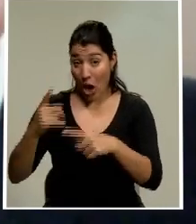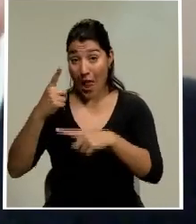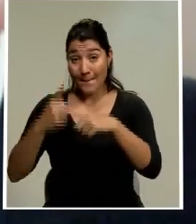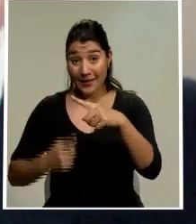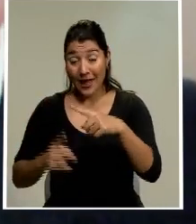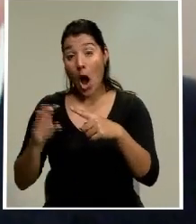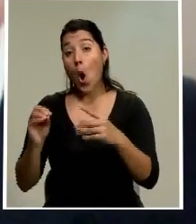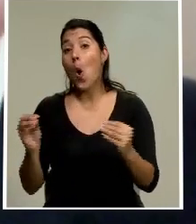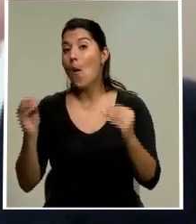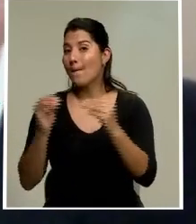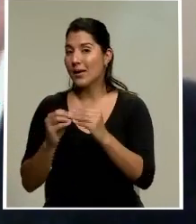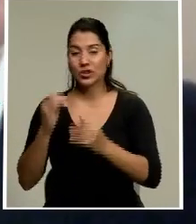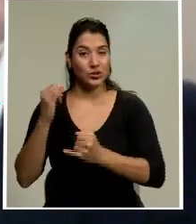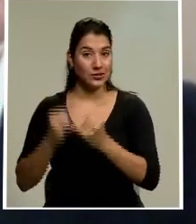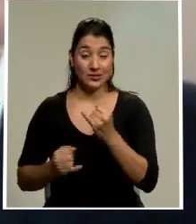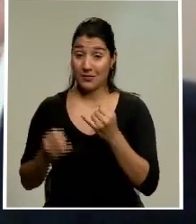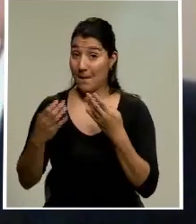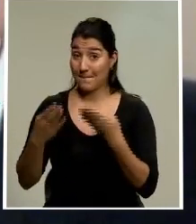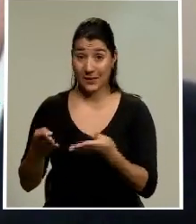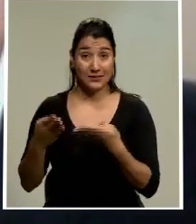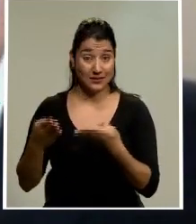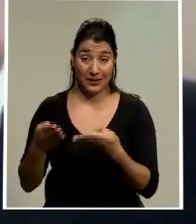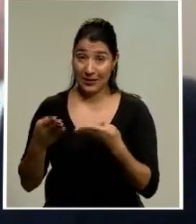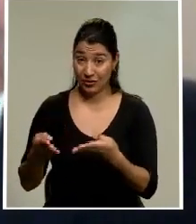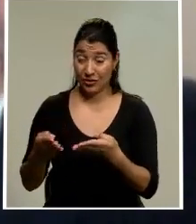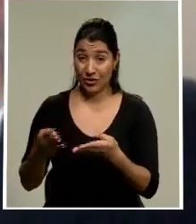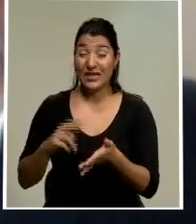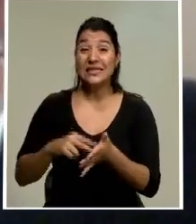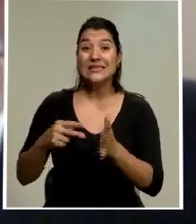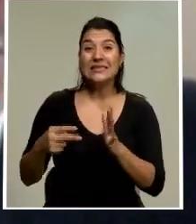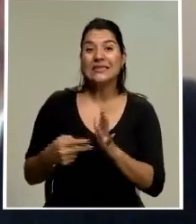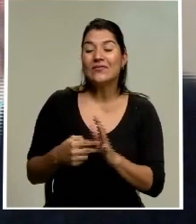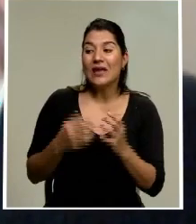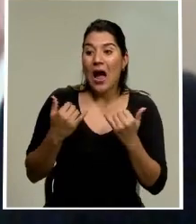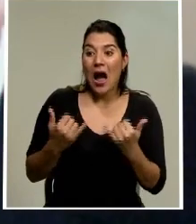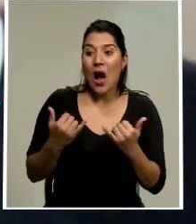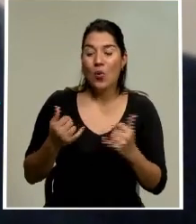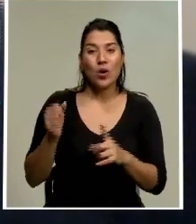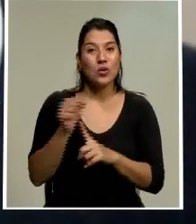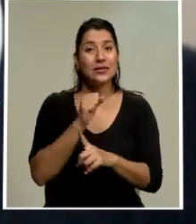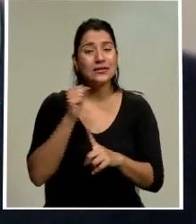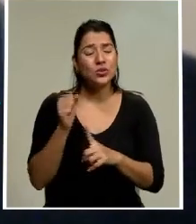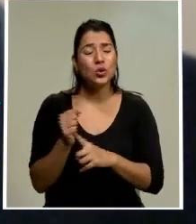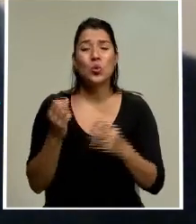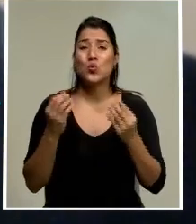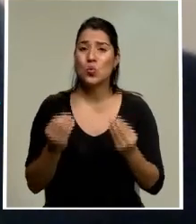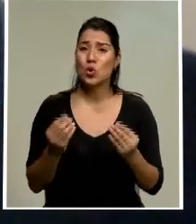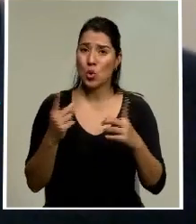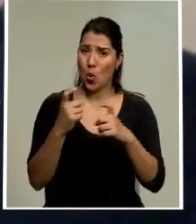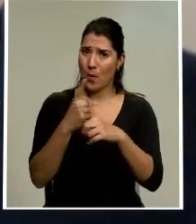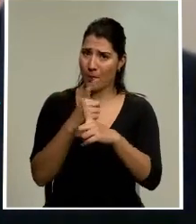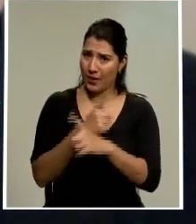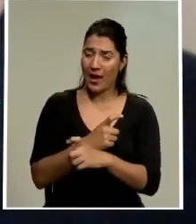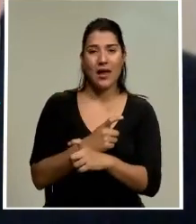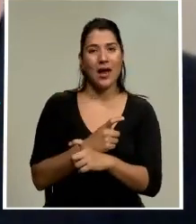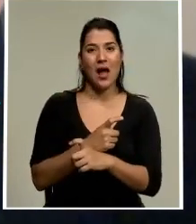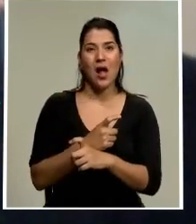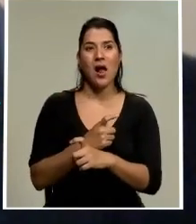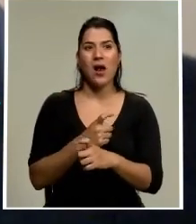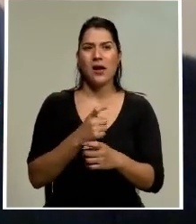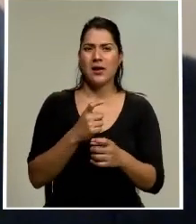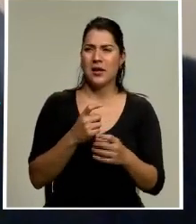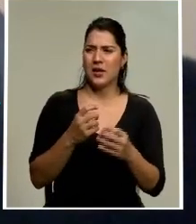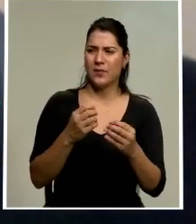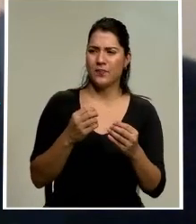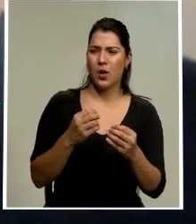terminan el bachillerato. Es decir, estamos en un contexto sumamente complejo de carácter económico